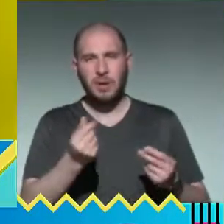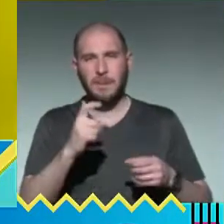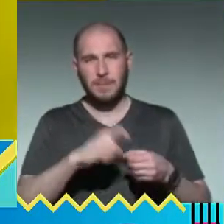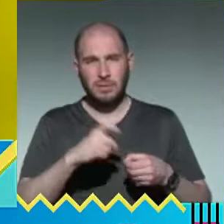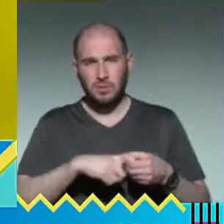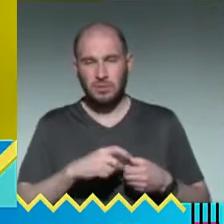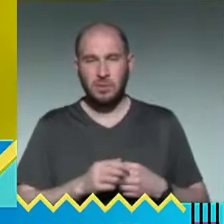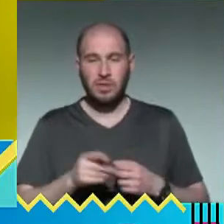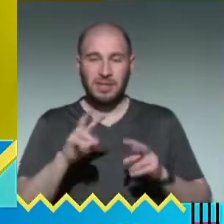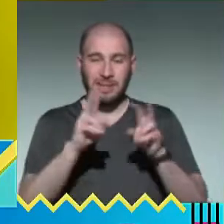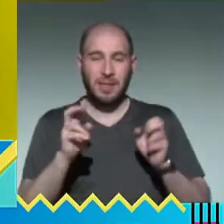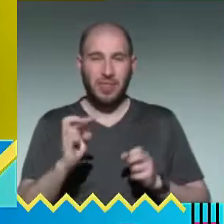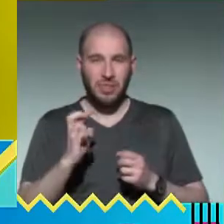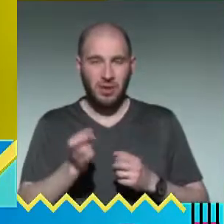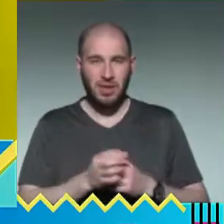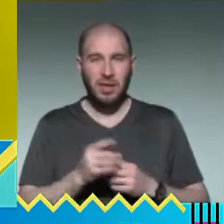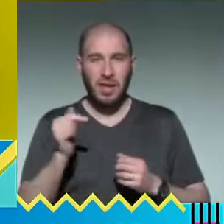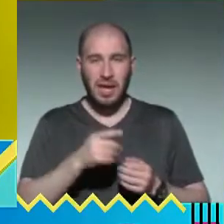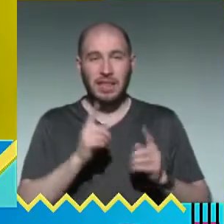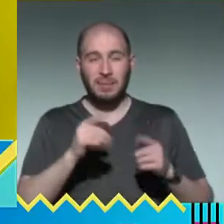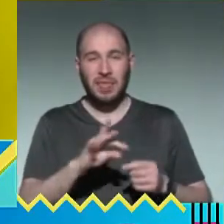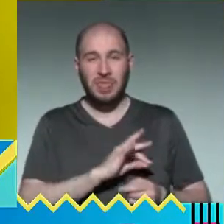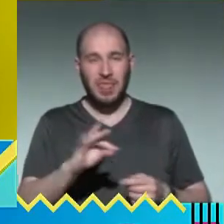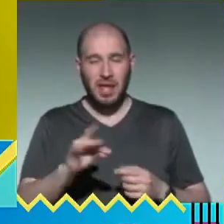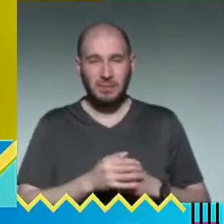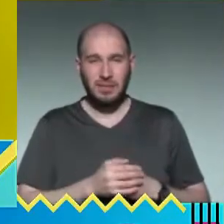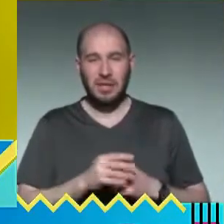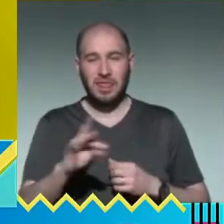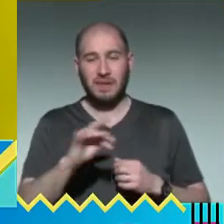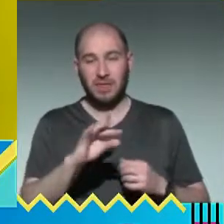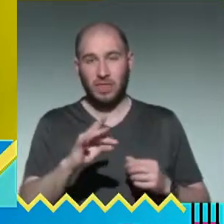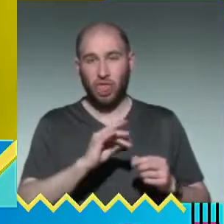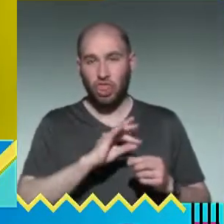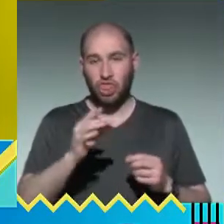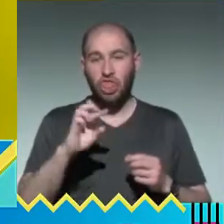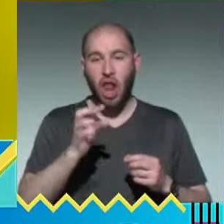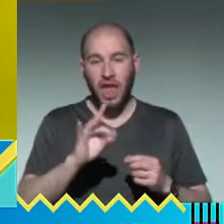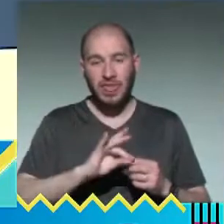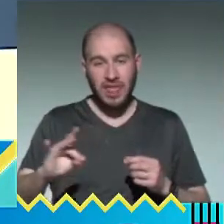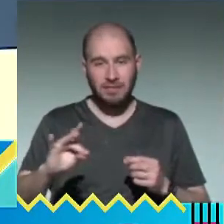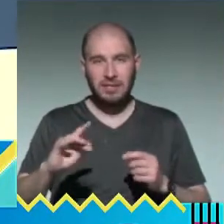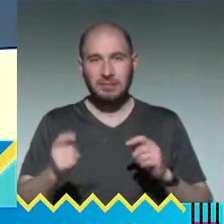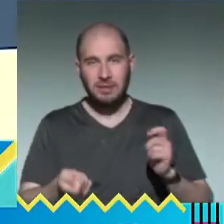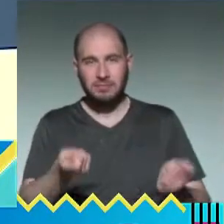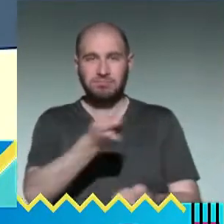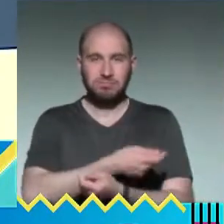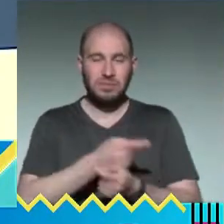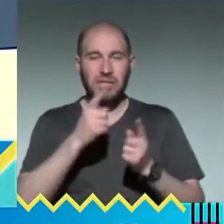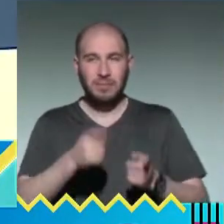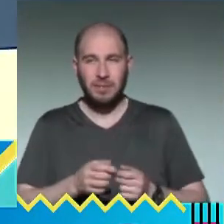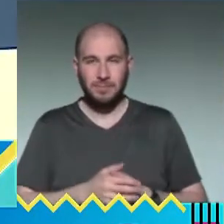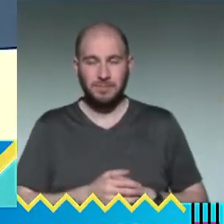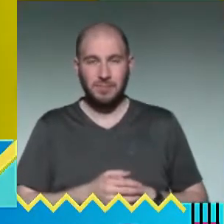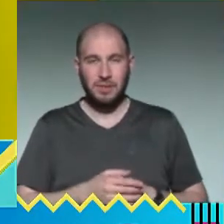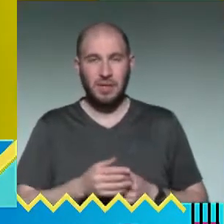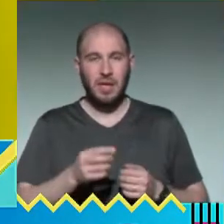digamos, que están en dólares, entonces en parte la deuda, digamos, que se toma en dólares está en parte cubierta,